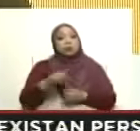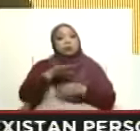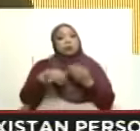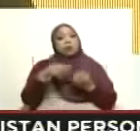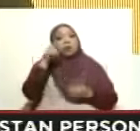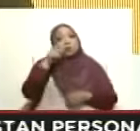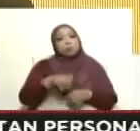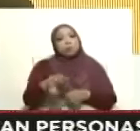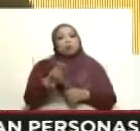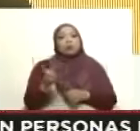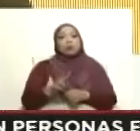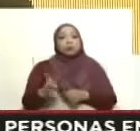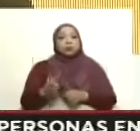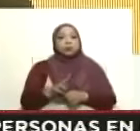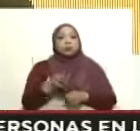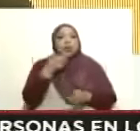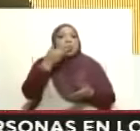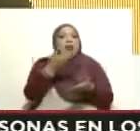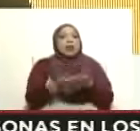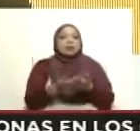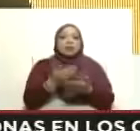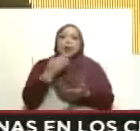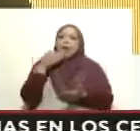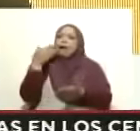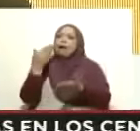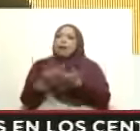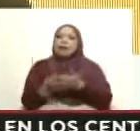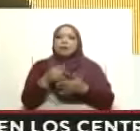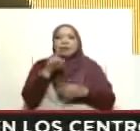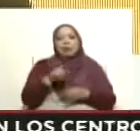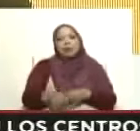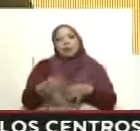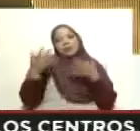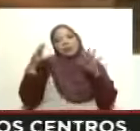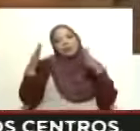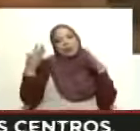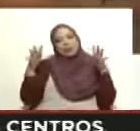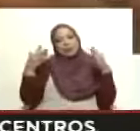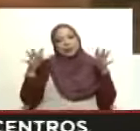todo el pueblo de Venezuela Gracias y también decirle